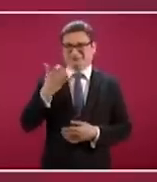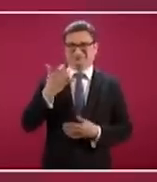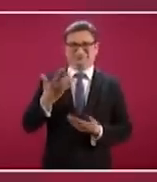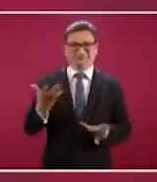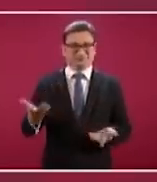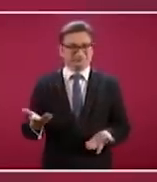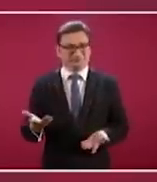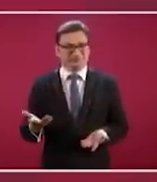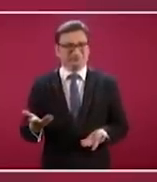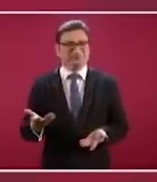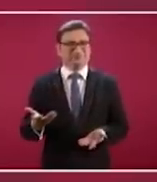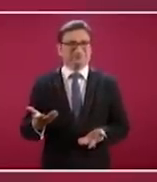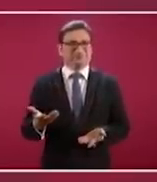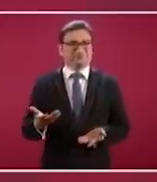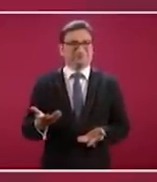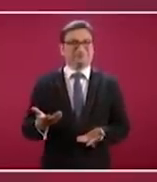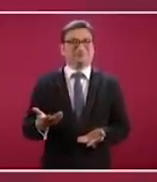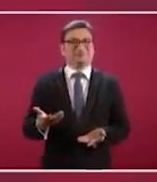que ahora